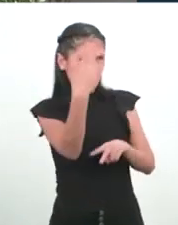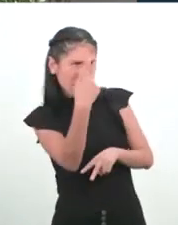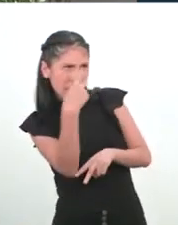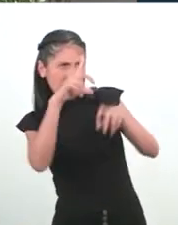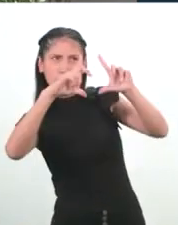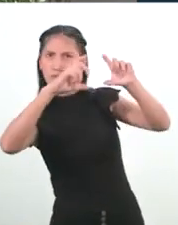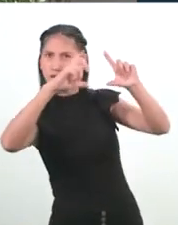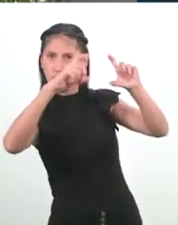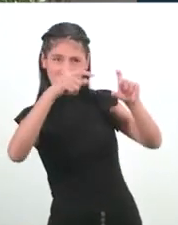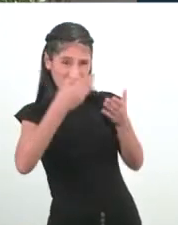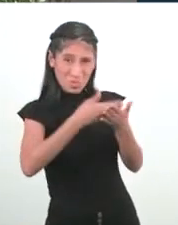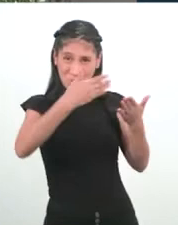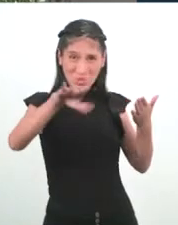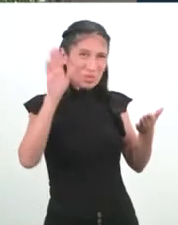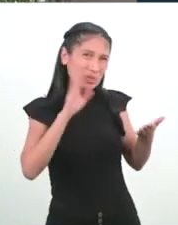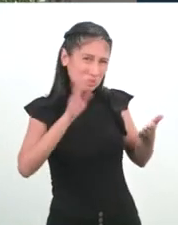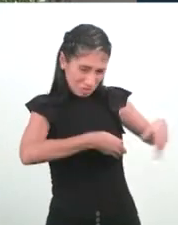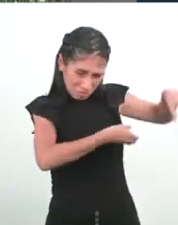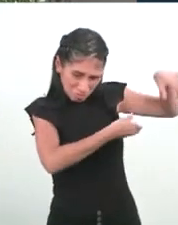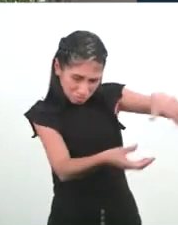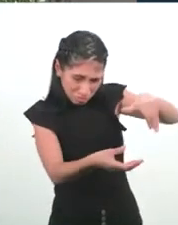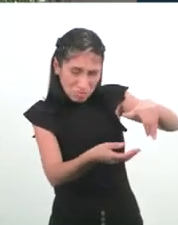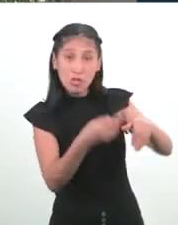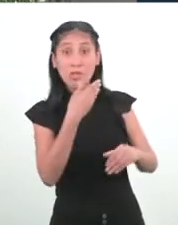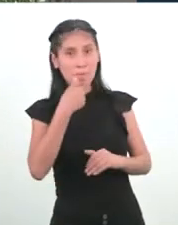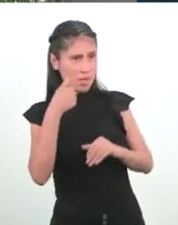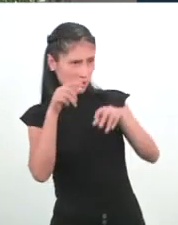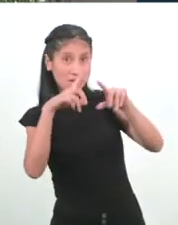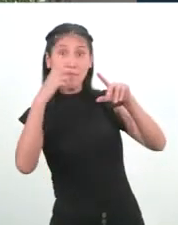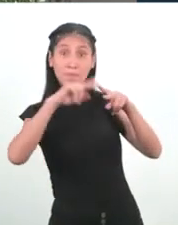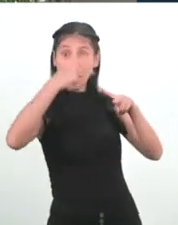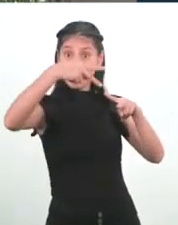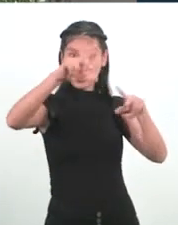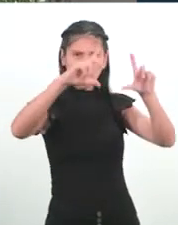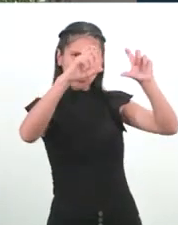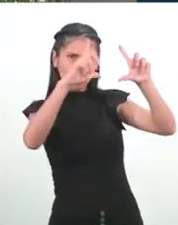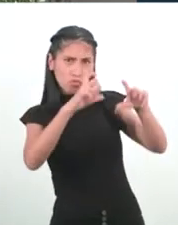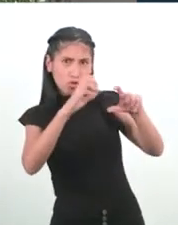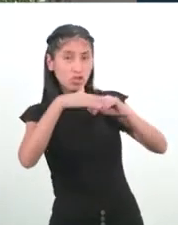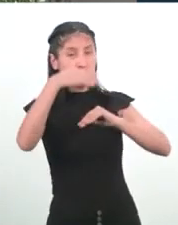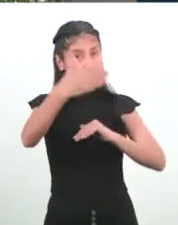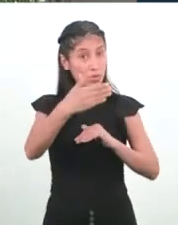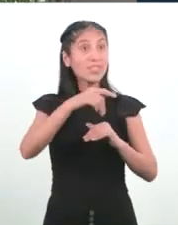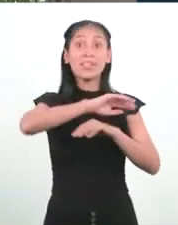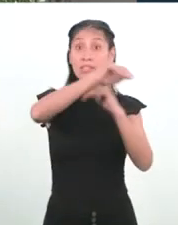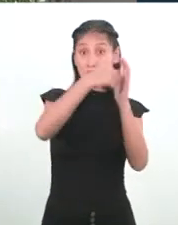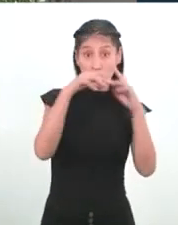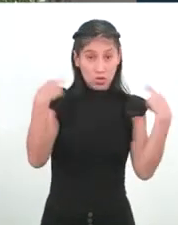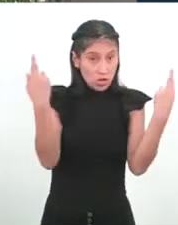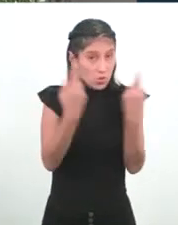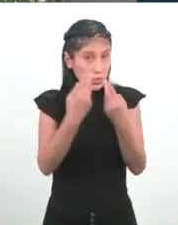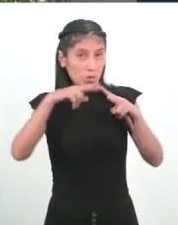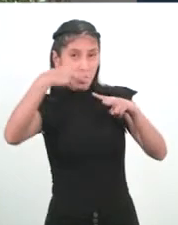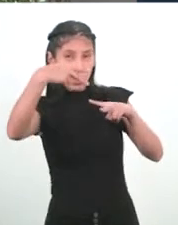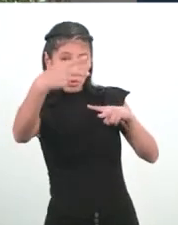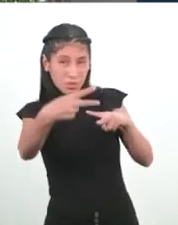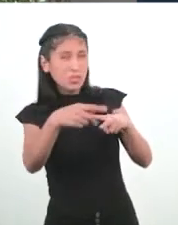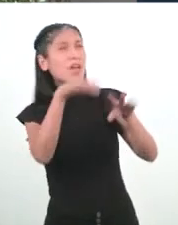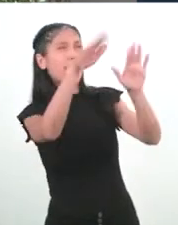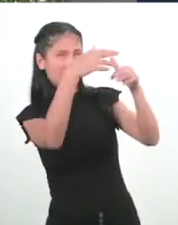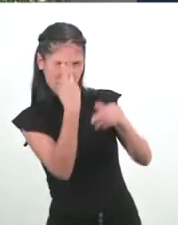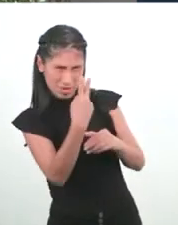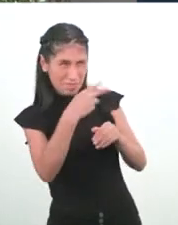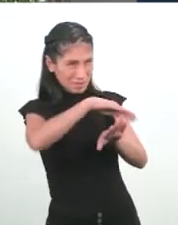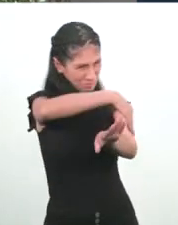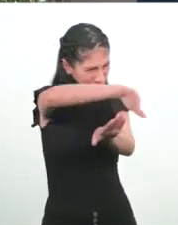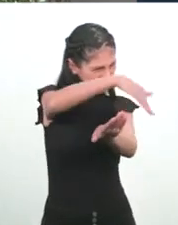luego hay una comunidad que se organiza para una vez a la semana salir a resolverla, por ejemplo, o cosas por ese estilo. Hoy hay una